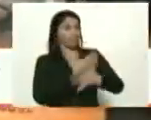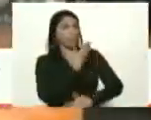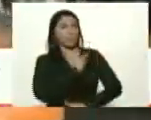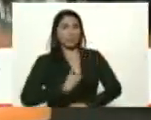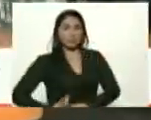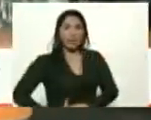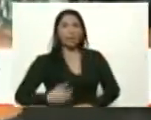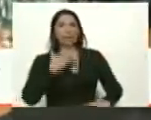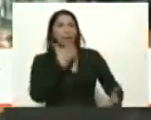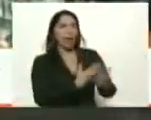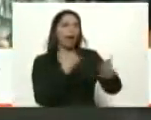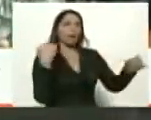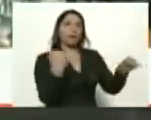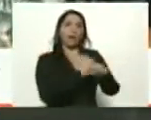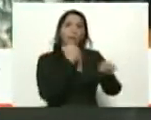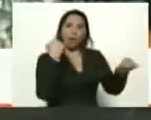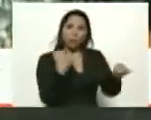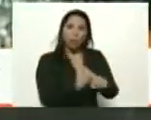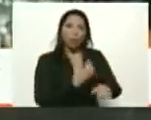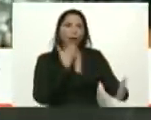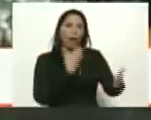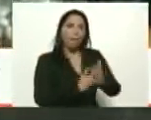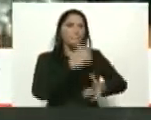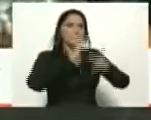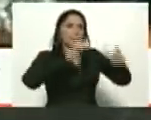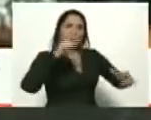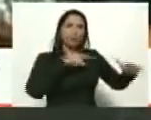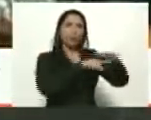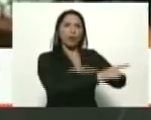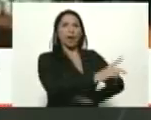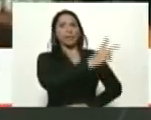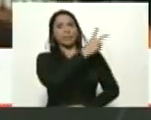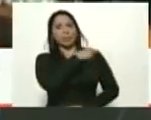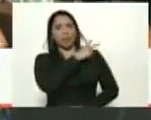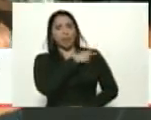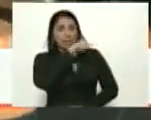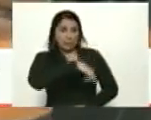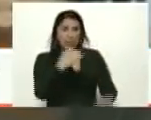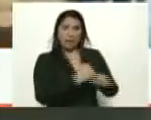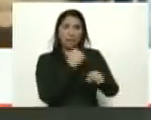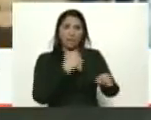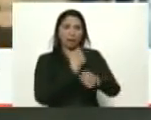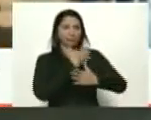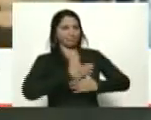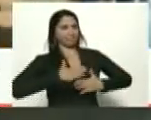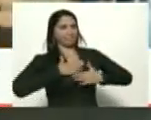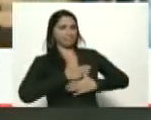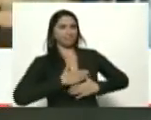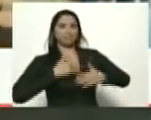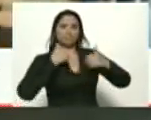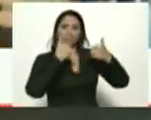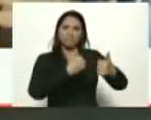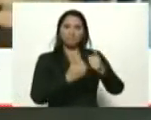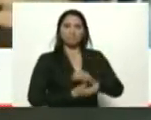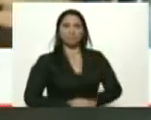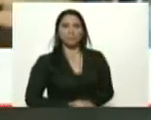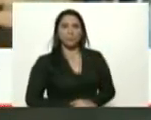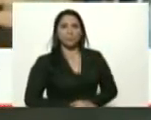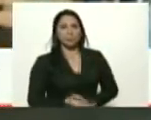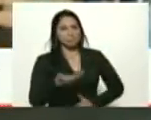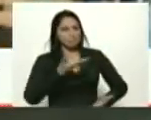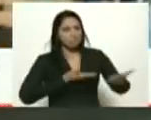a los trabajadores, gracias al personal directivo, aquí se trabaja en armonía, se trabaja con